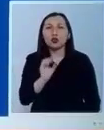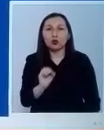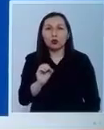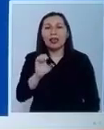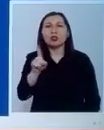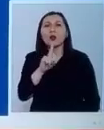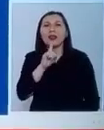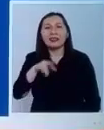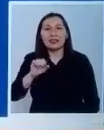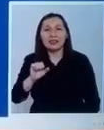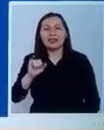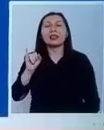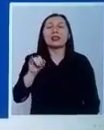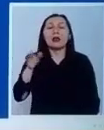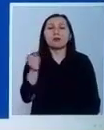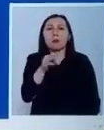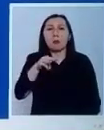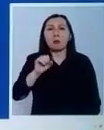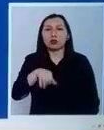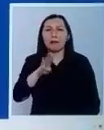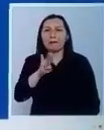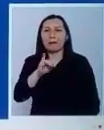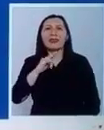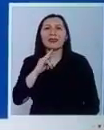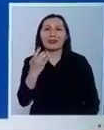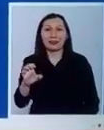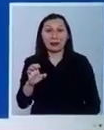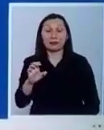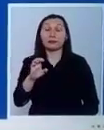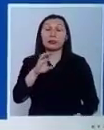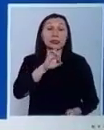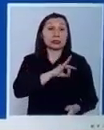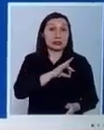Eswatini y Mozambique. Los chilenos y extranjeros residentes que